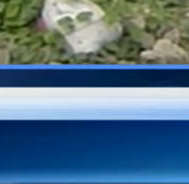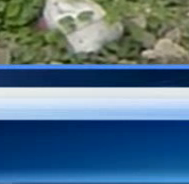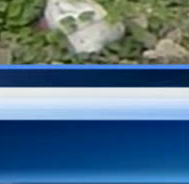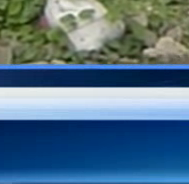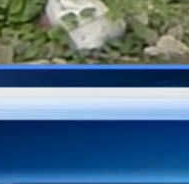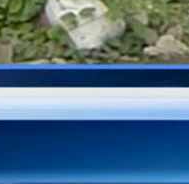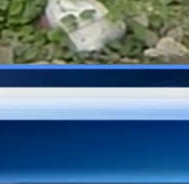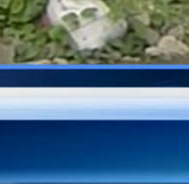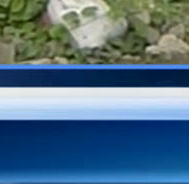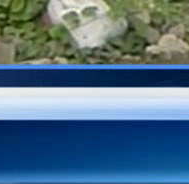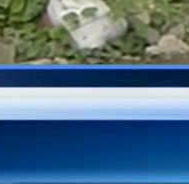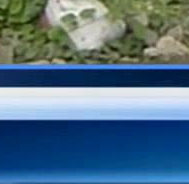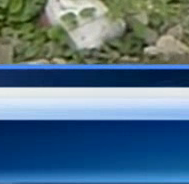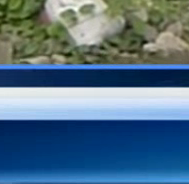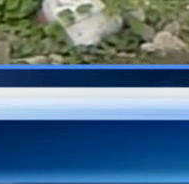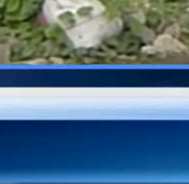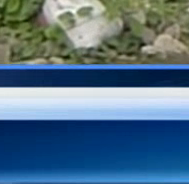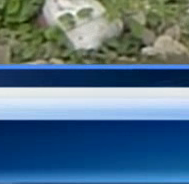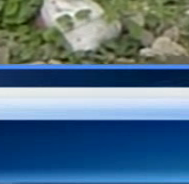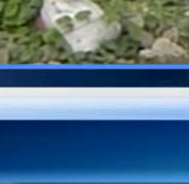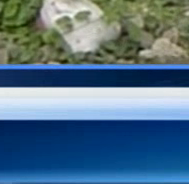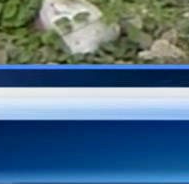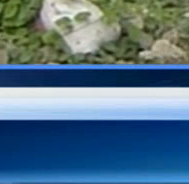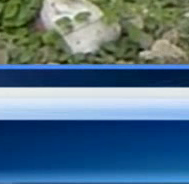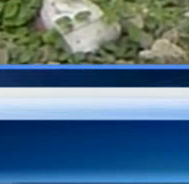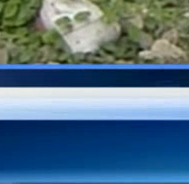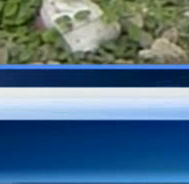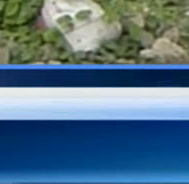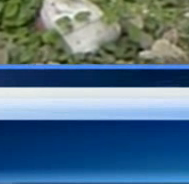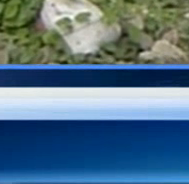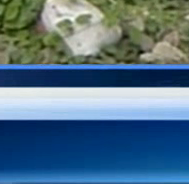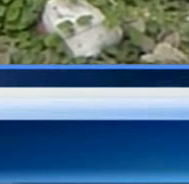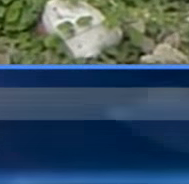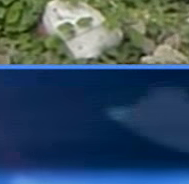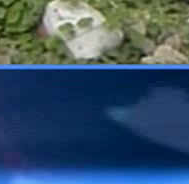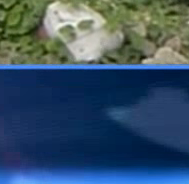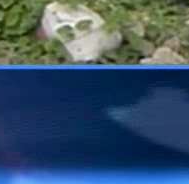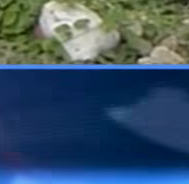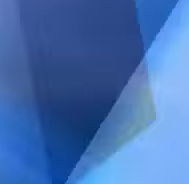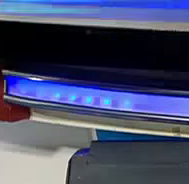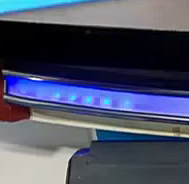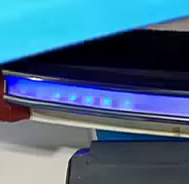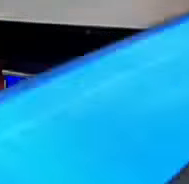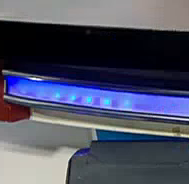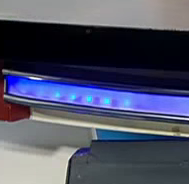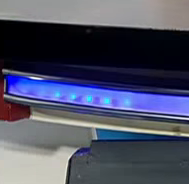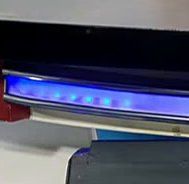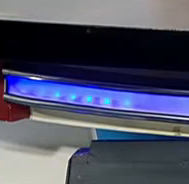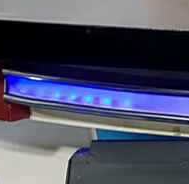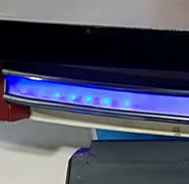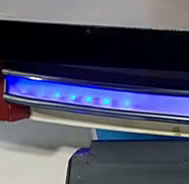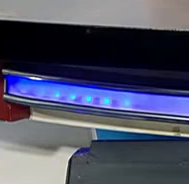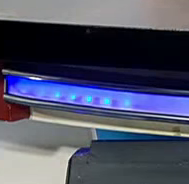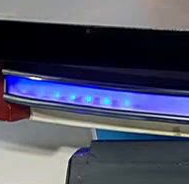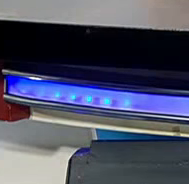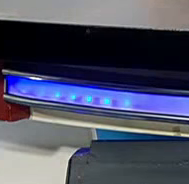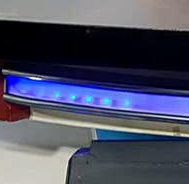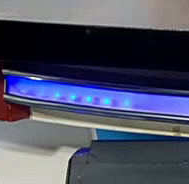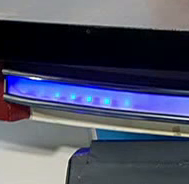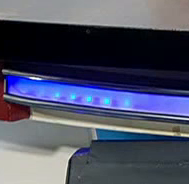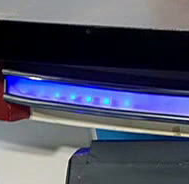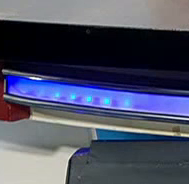esta mañana. Y gracias, Interagua, por la respuesta inmediata. Así es. Bueno, es tiempo de conocer lo que sucede en el... Con esto hemos concluido,